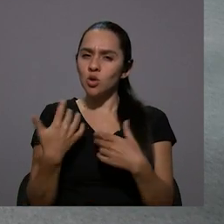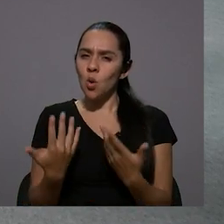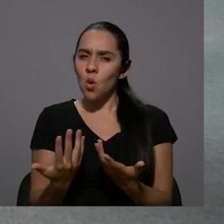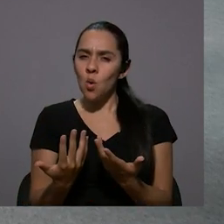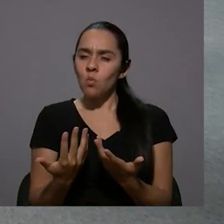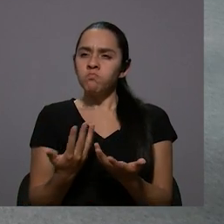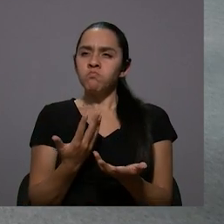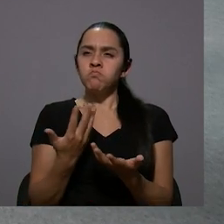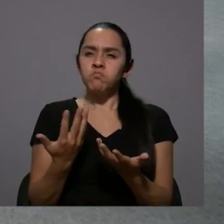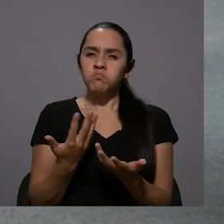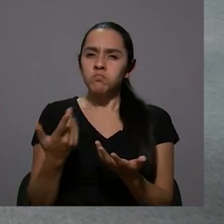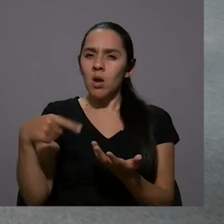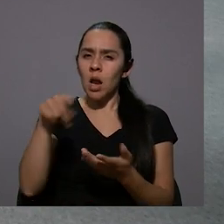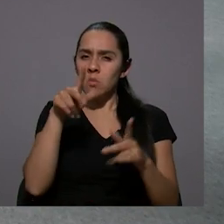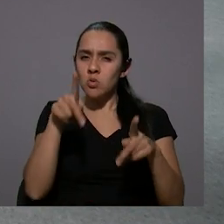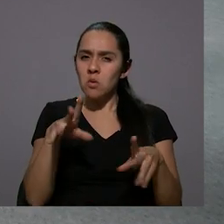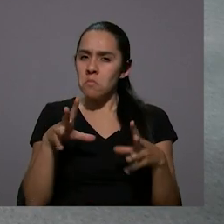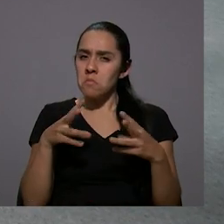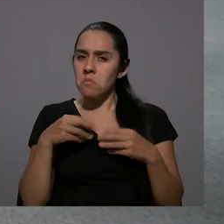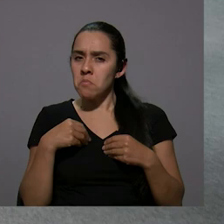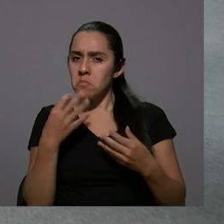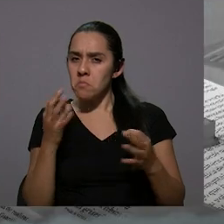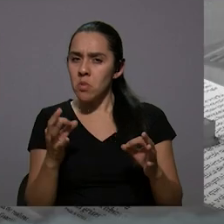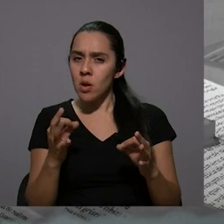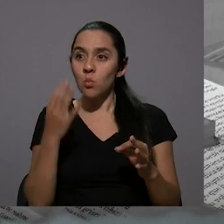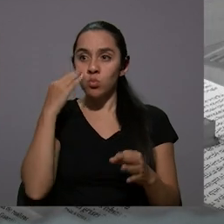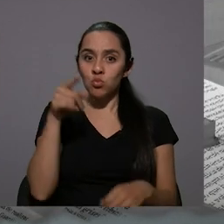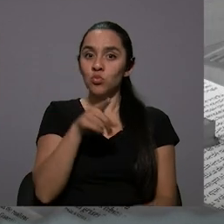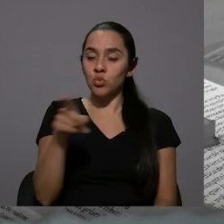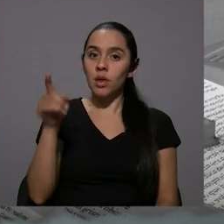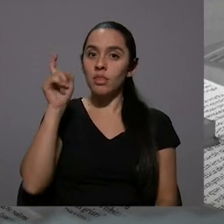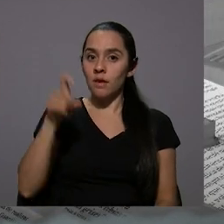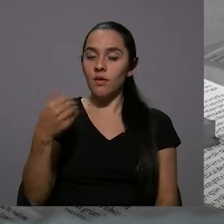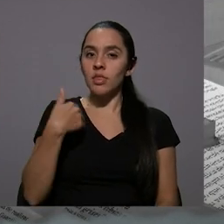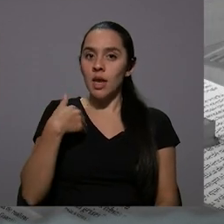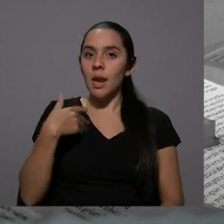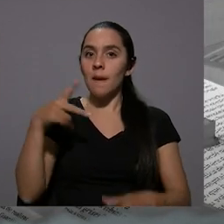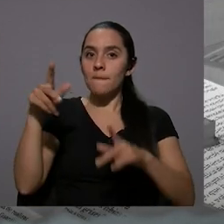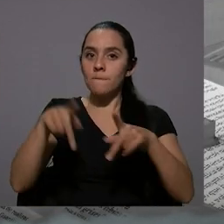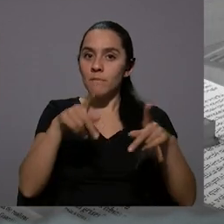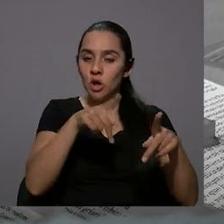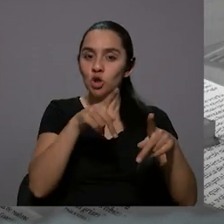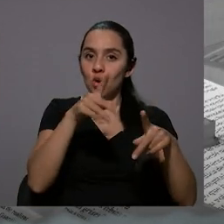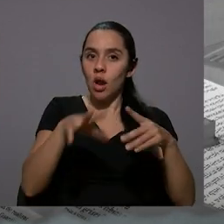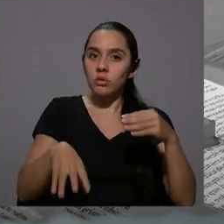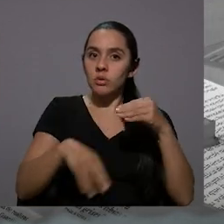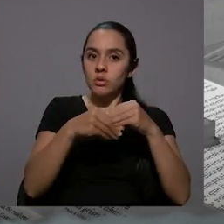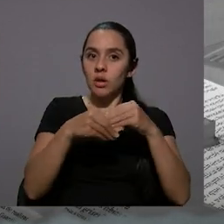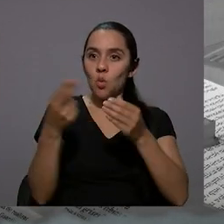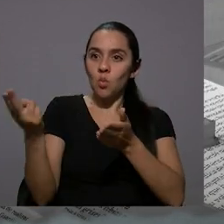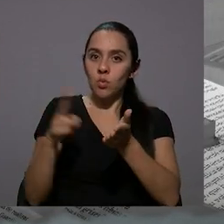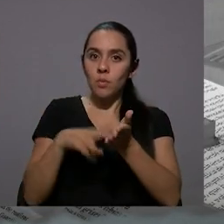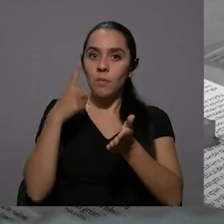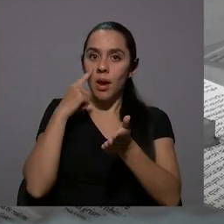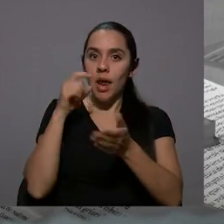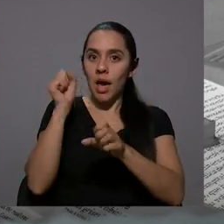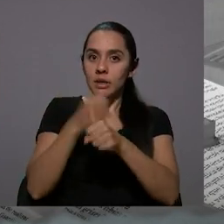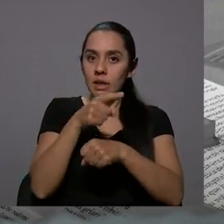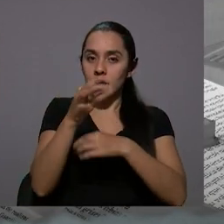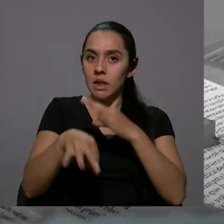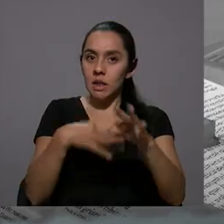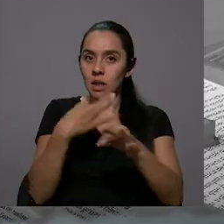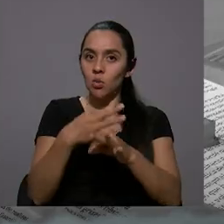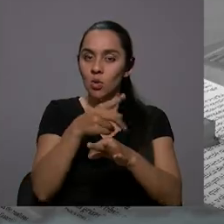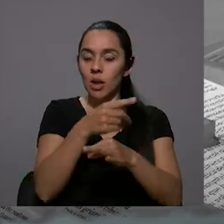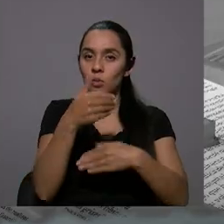aceptada fue porque tuvieron ustedes eso sí que que tener un personal adicional para que pudiera ejecutar este tipo de